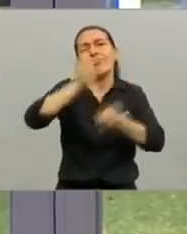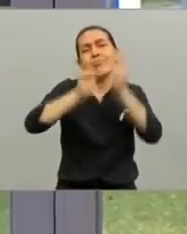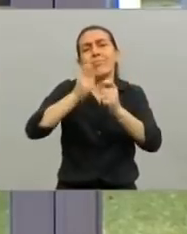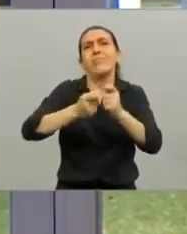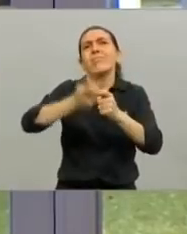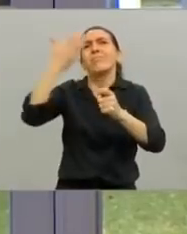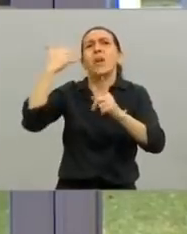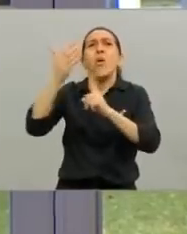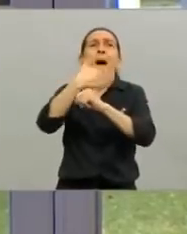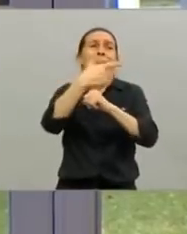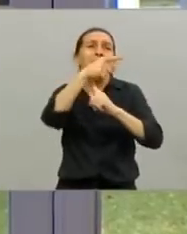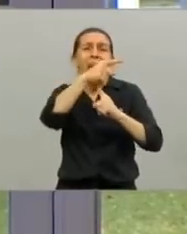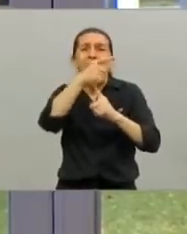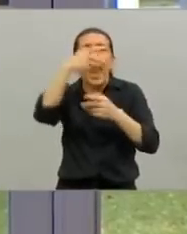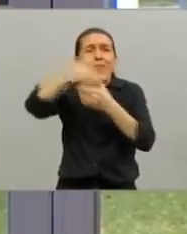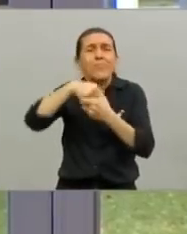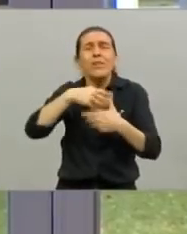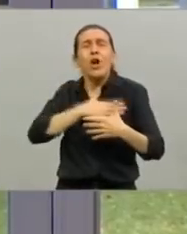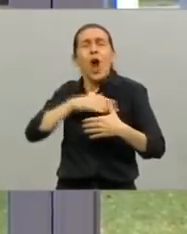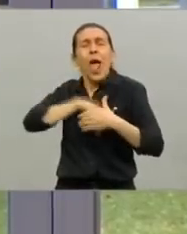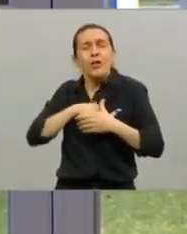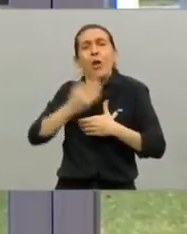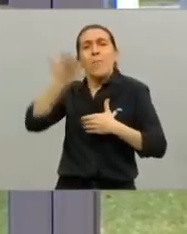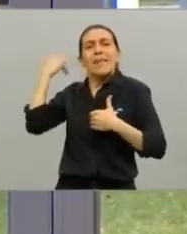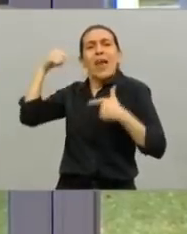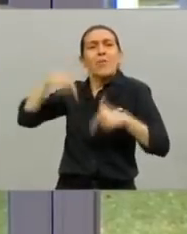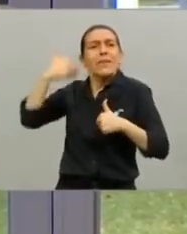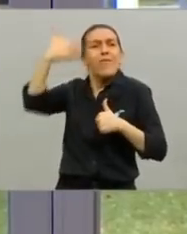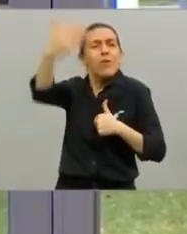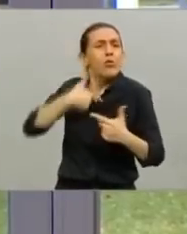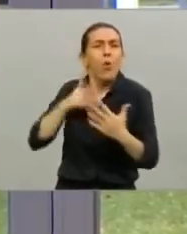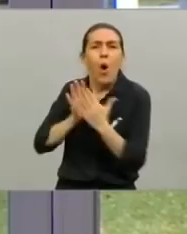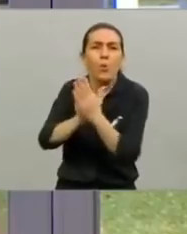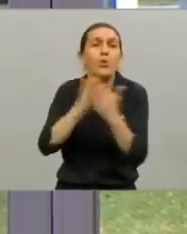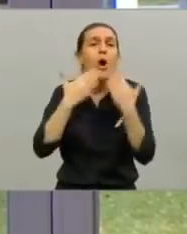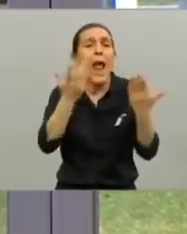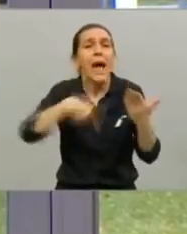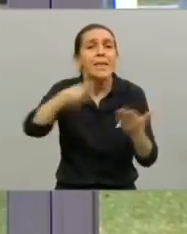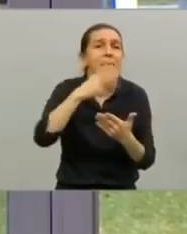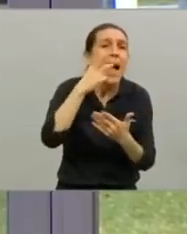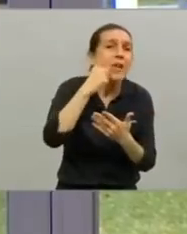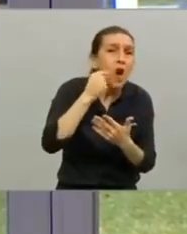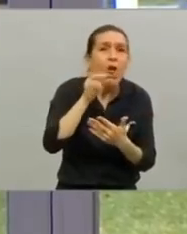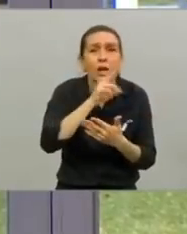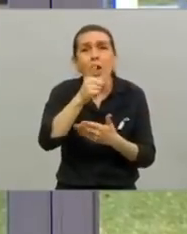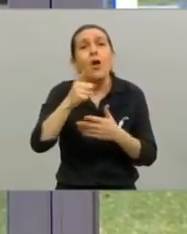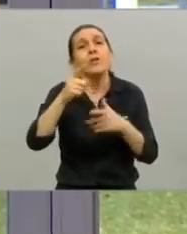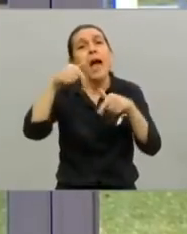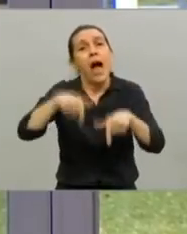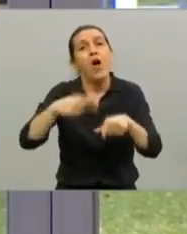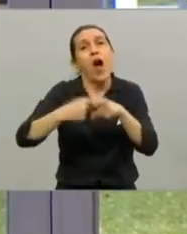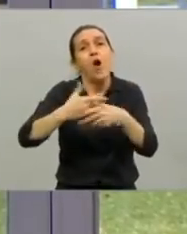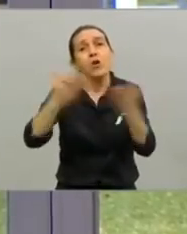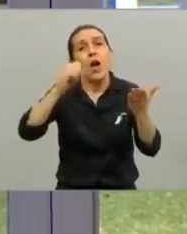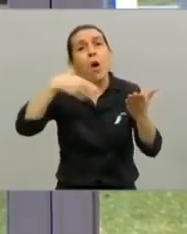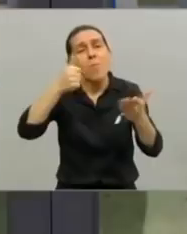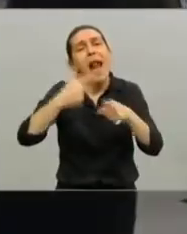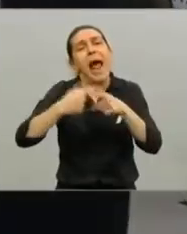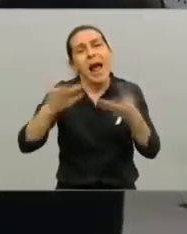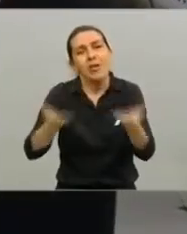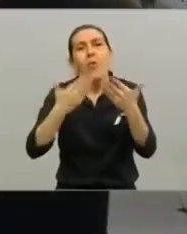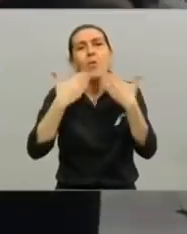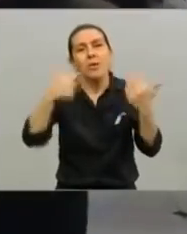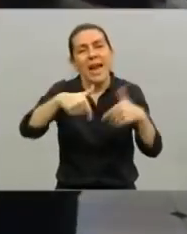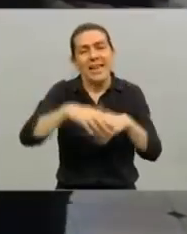el presente y el futuro. Gracias a todos y todas. Omar, adelante con el acto. Muchísimas gracias desde aquí.